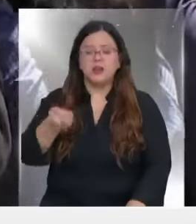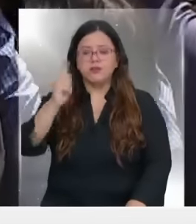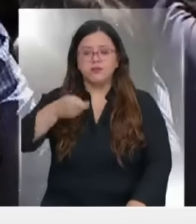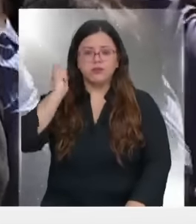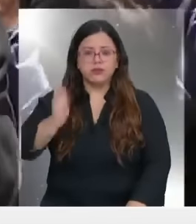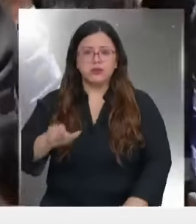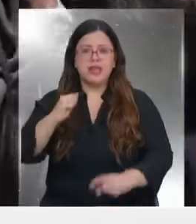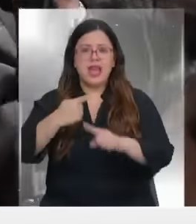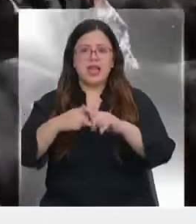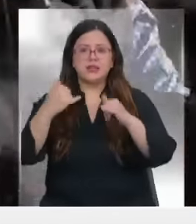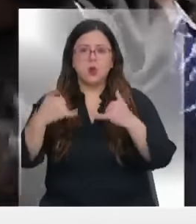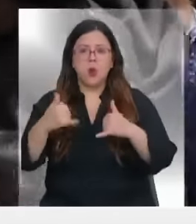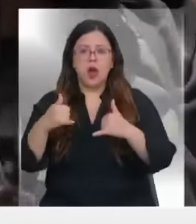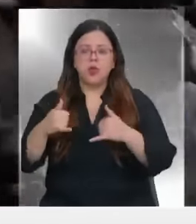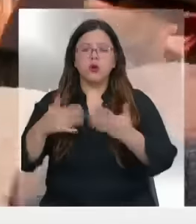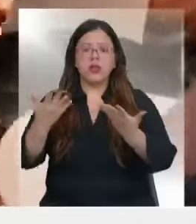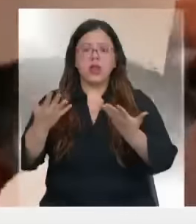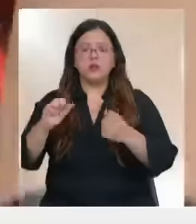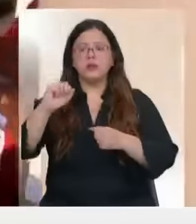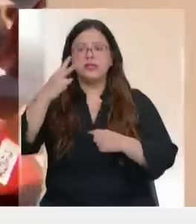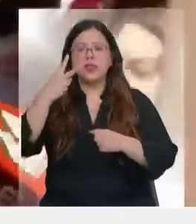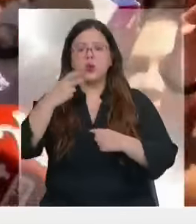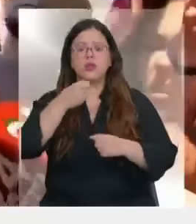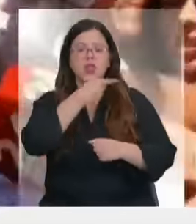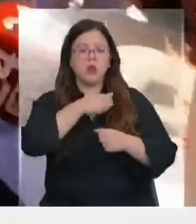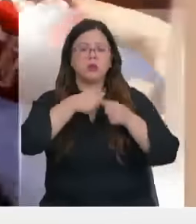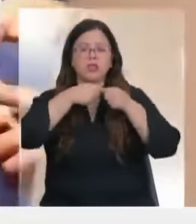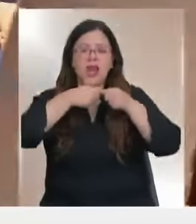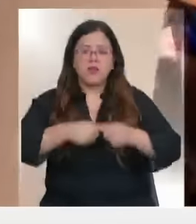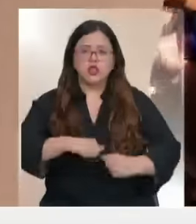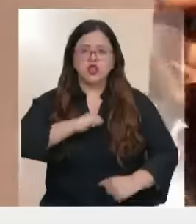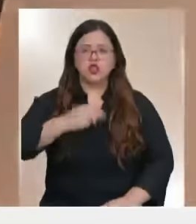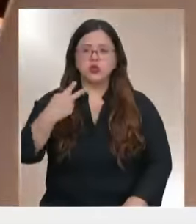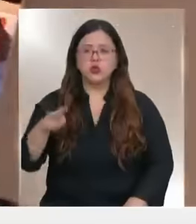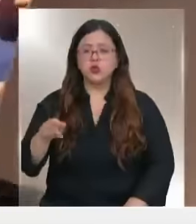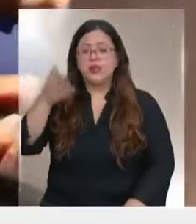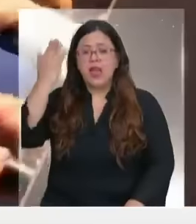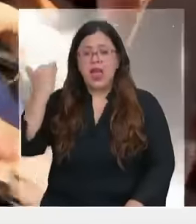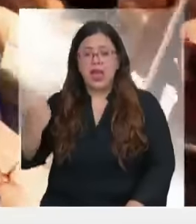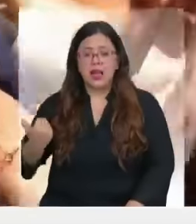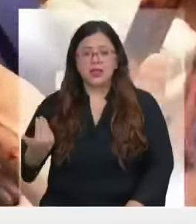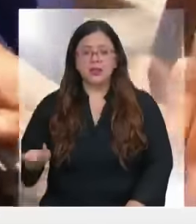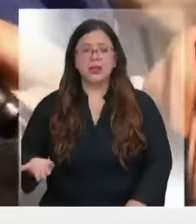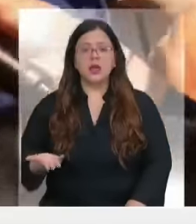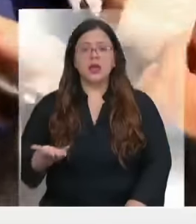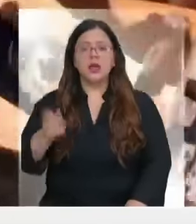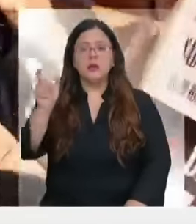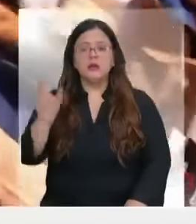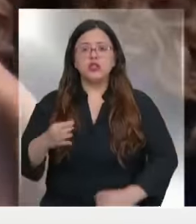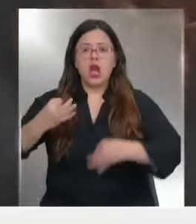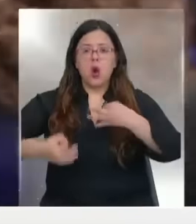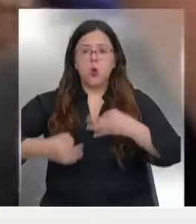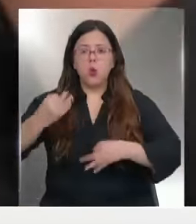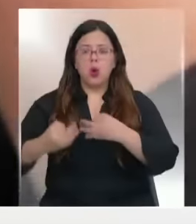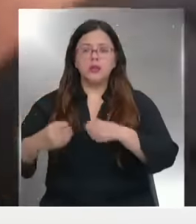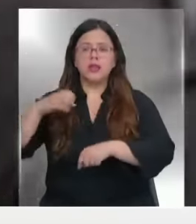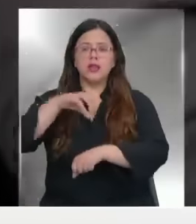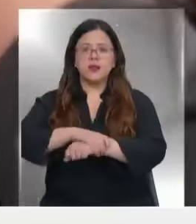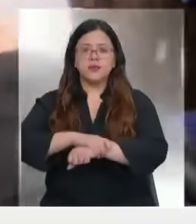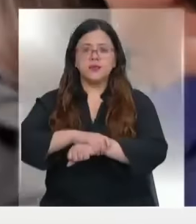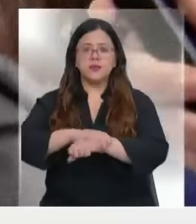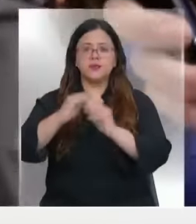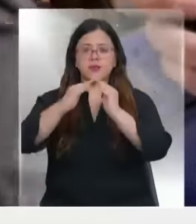al exfutbolista por la segunda denuncia de violación en su contra. En esa oportunidad, el juez mantuvo el arresto domiciliario